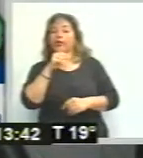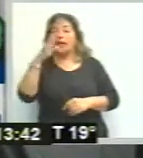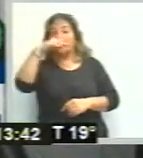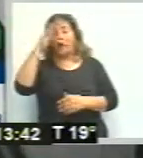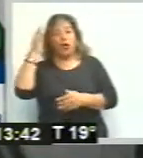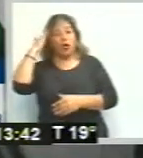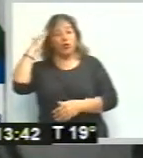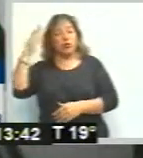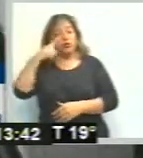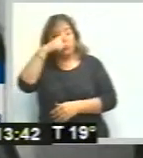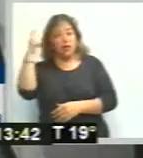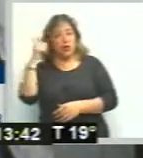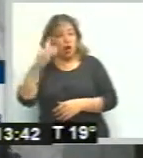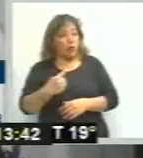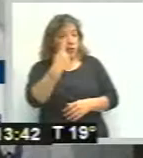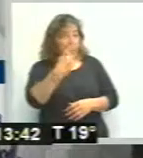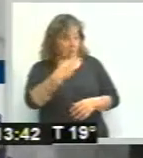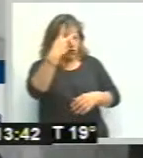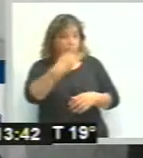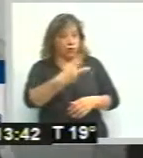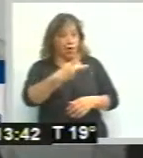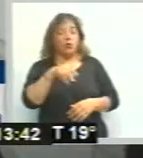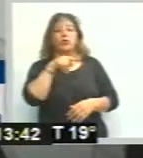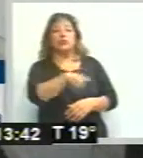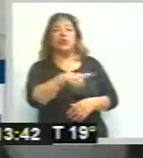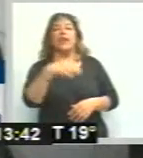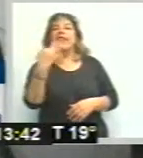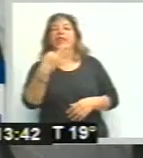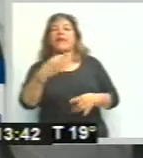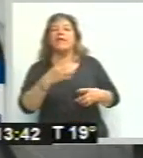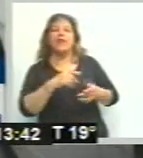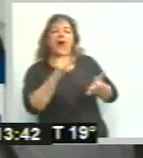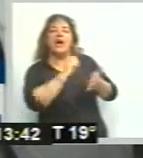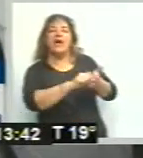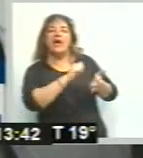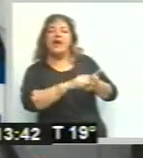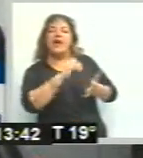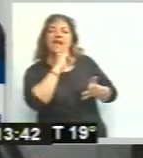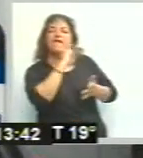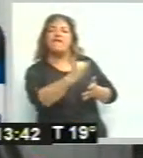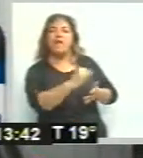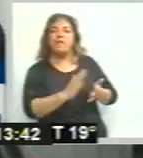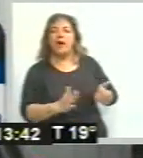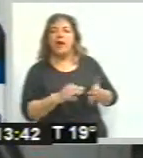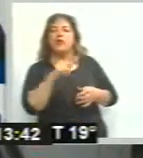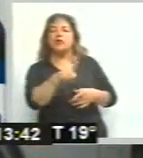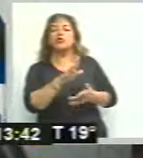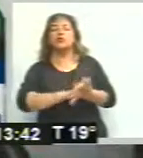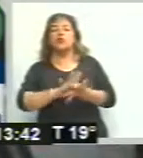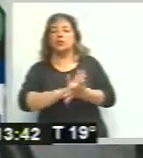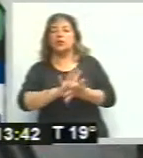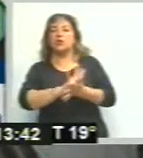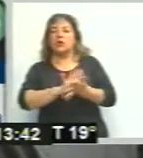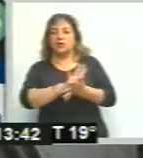como primera medida. Y como segunda medida, él tendría que haberle informado a la doctora realmente cuál era la situación de